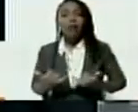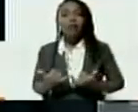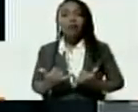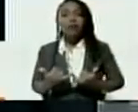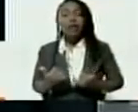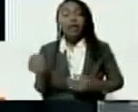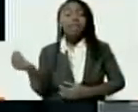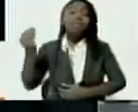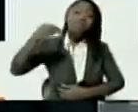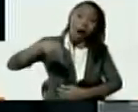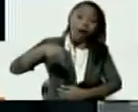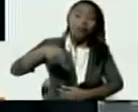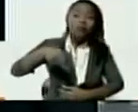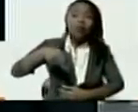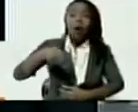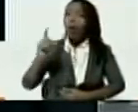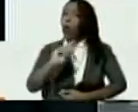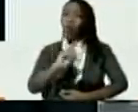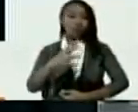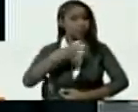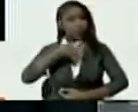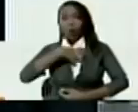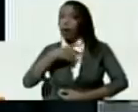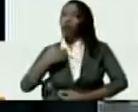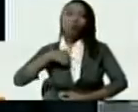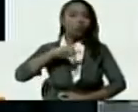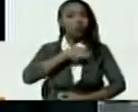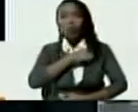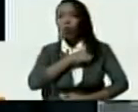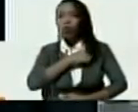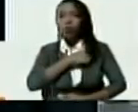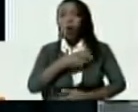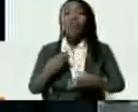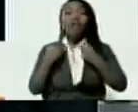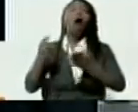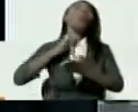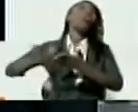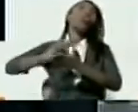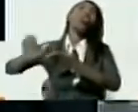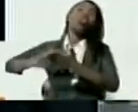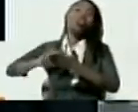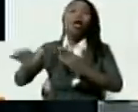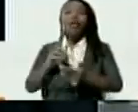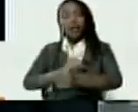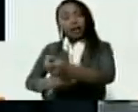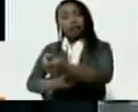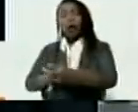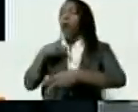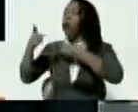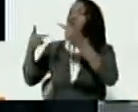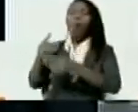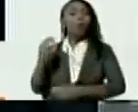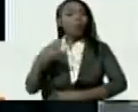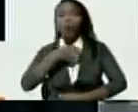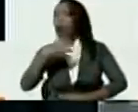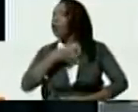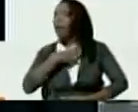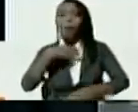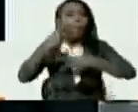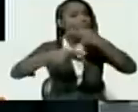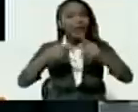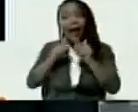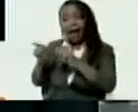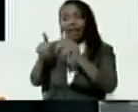además, no podemos nosotros dar excusas de carácter político porque no debemos politizar